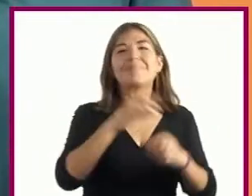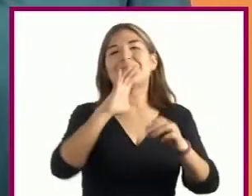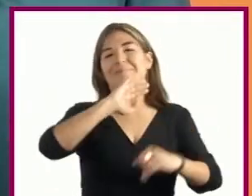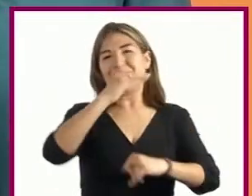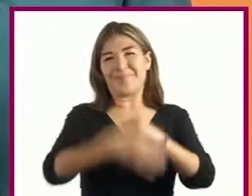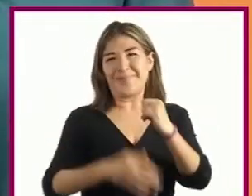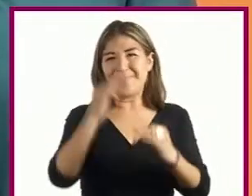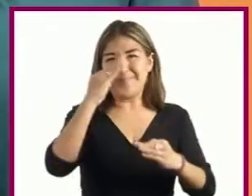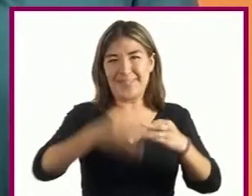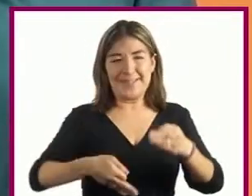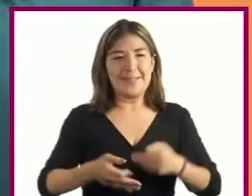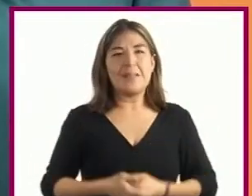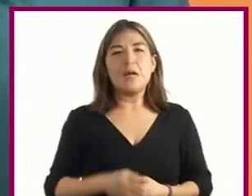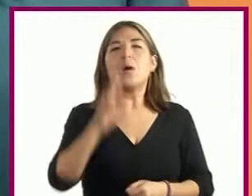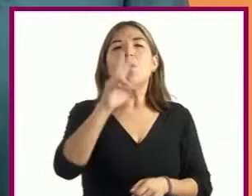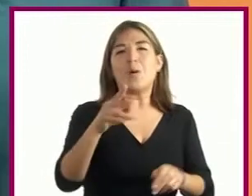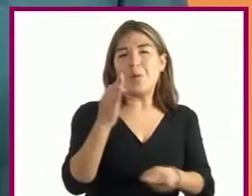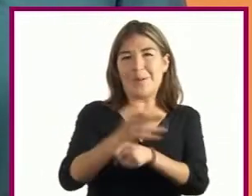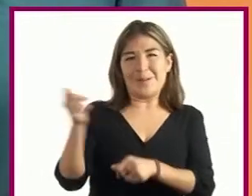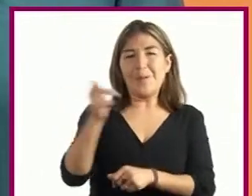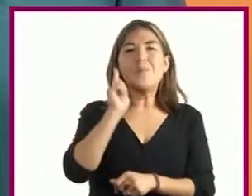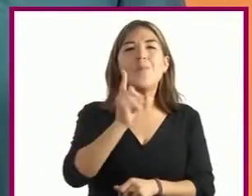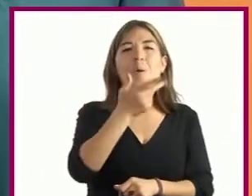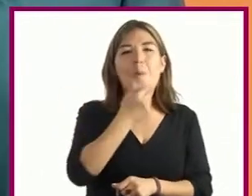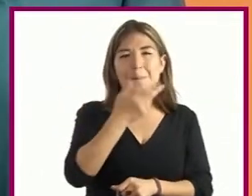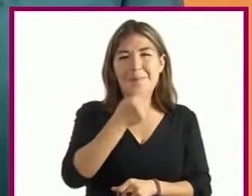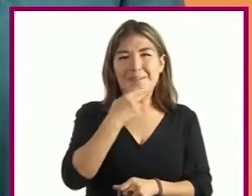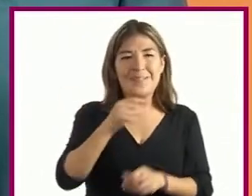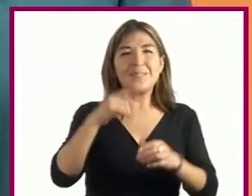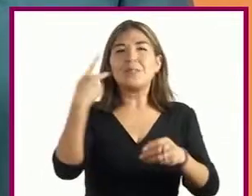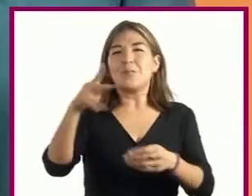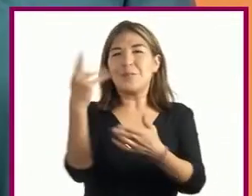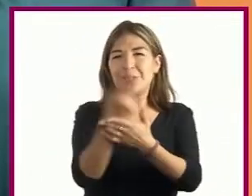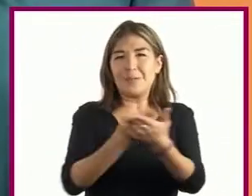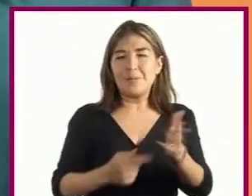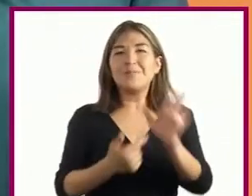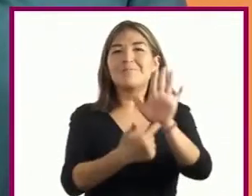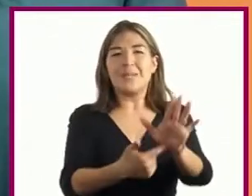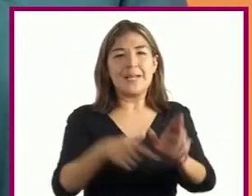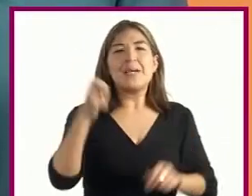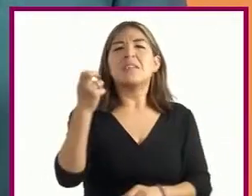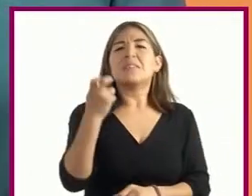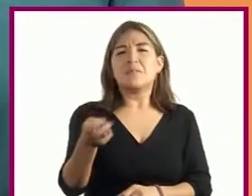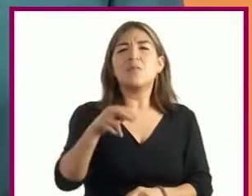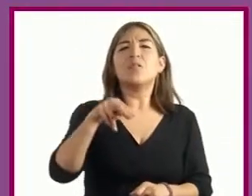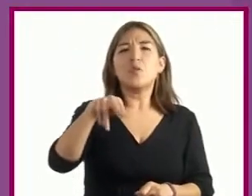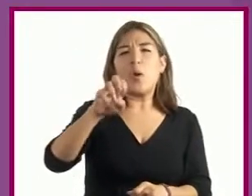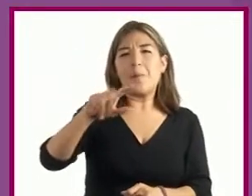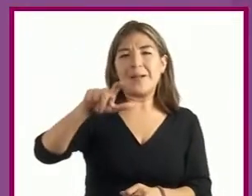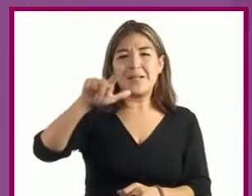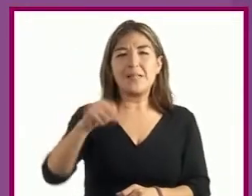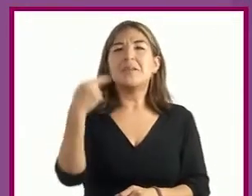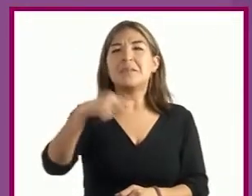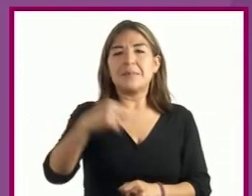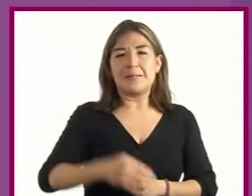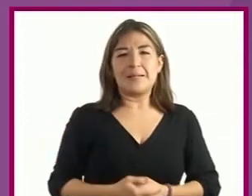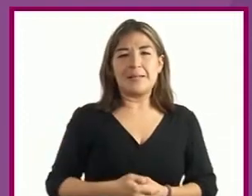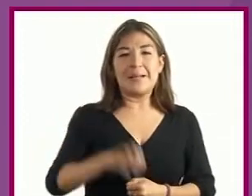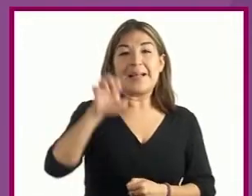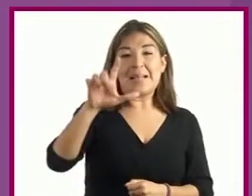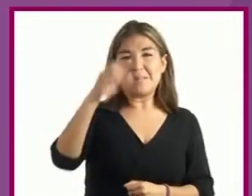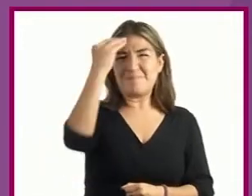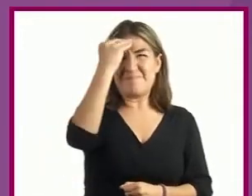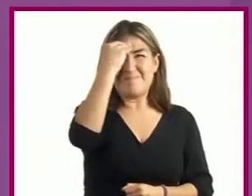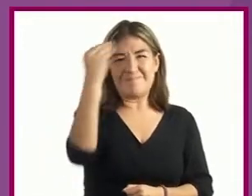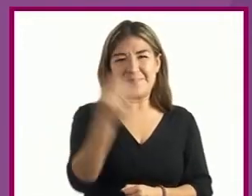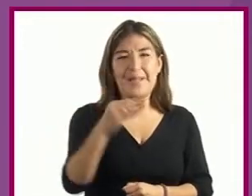la historieta de su compañero Alejandro. Su historieta se encuentra basada en la novela de ciencia ficción titulada El Marciano,